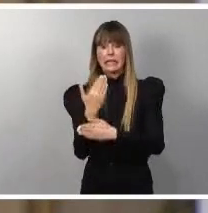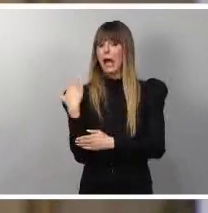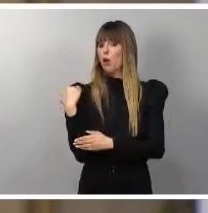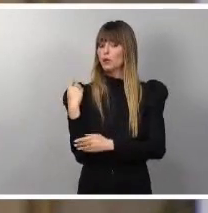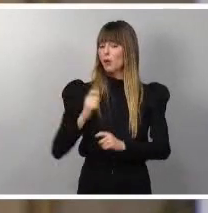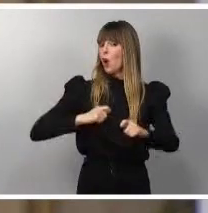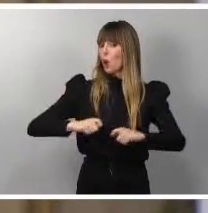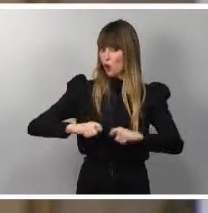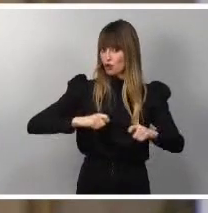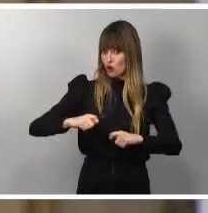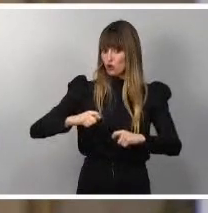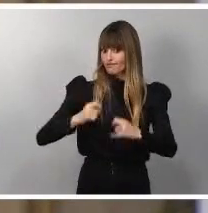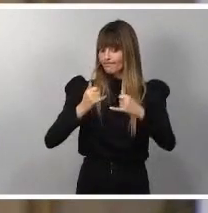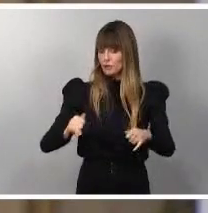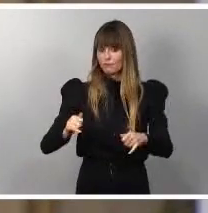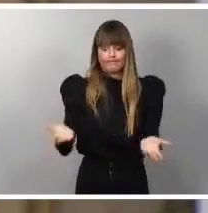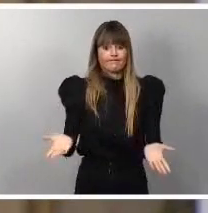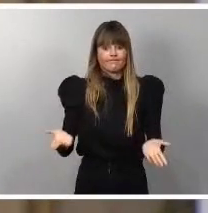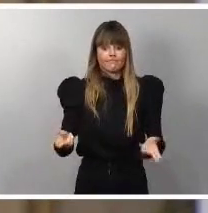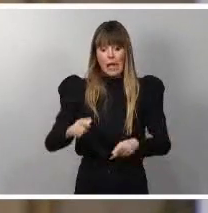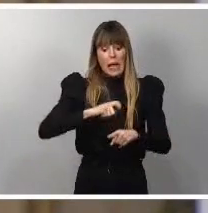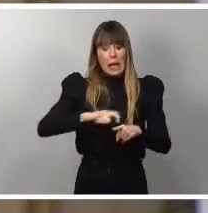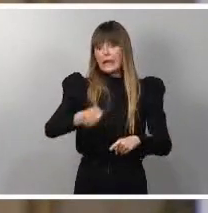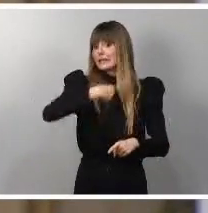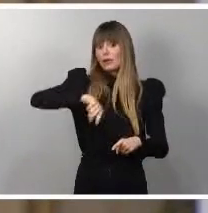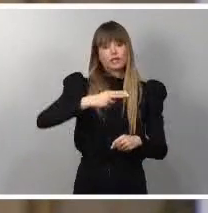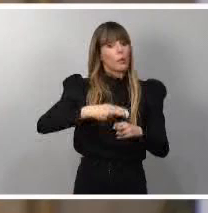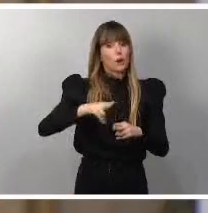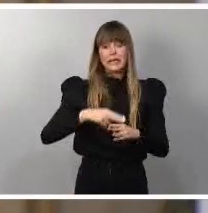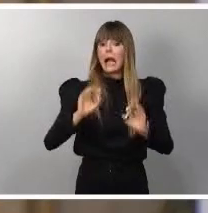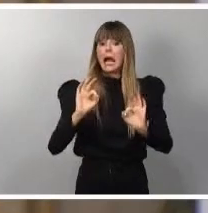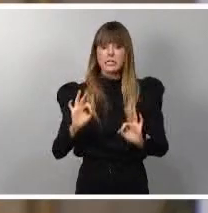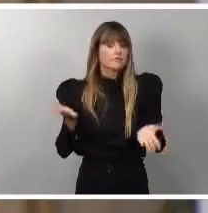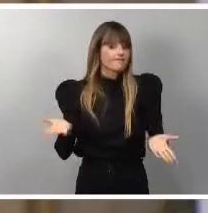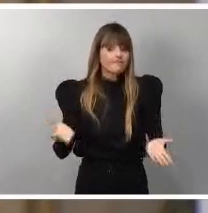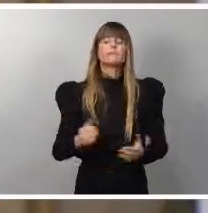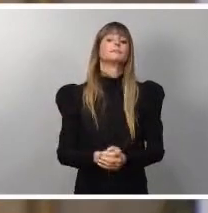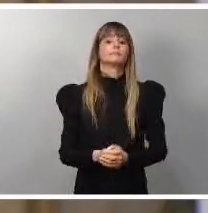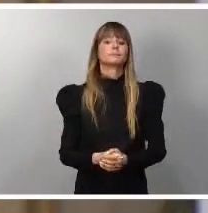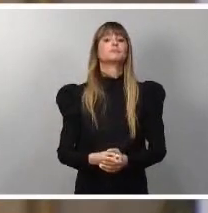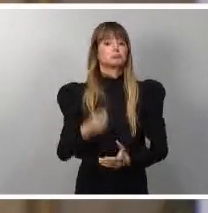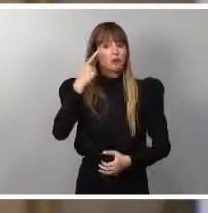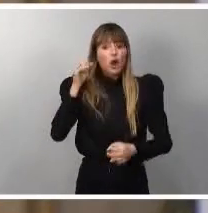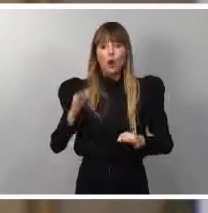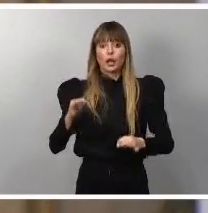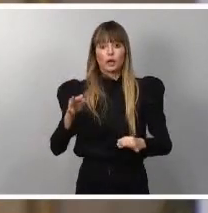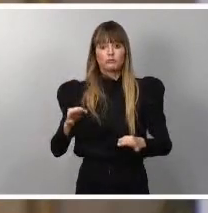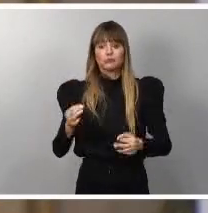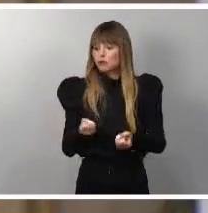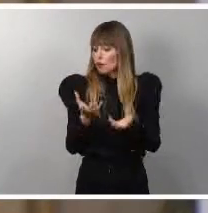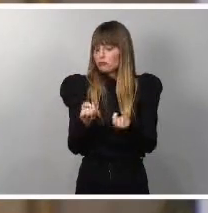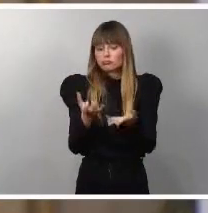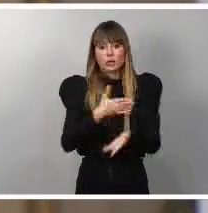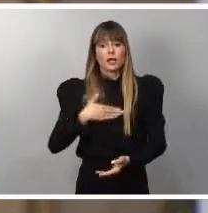control, pues nuestra forma de hacer política. Nosotros hacemos la política así. Entiendo cuál es la lógica y es la que quiero compartir con ustedes y también con